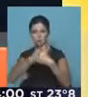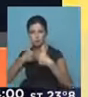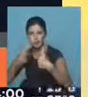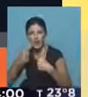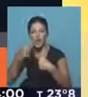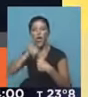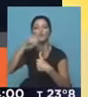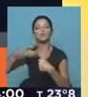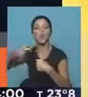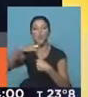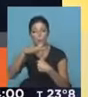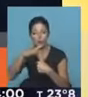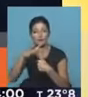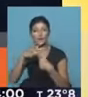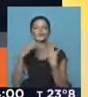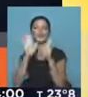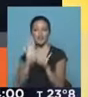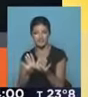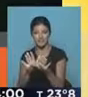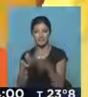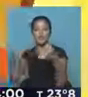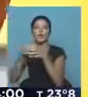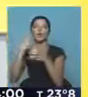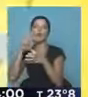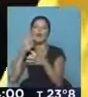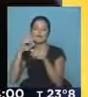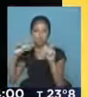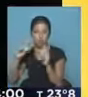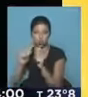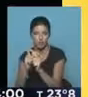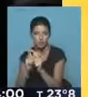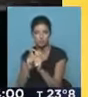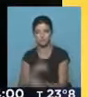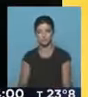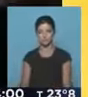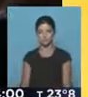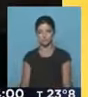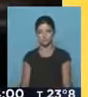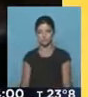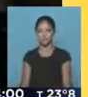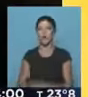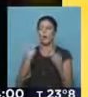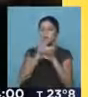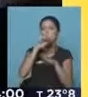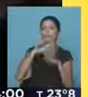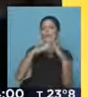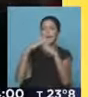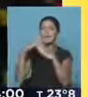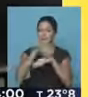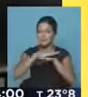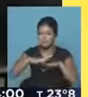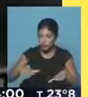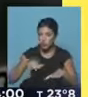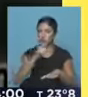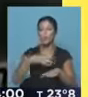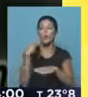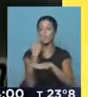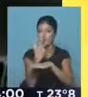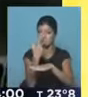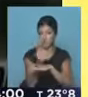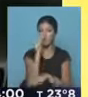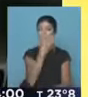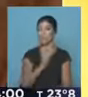Manbij, cerrando el círculo sobre Estado Islámico. Tragedia en el centro de menores en Guatemala. El presidente Jimmy